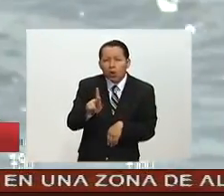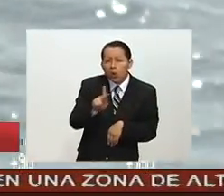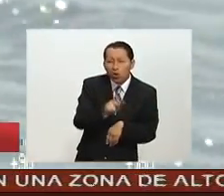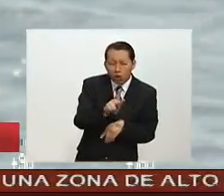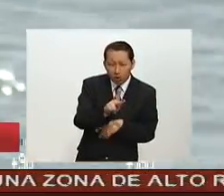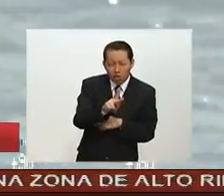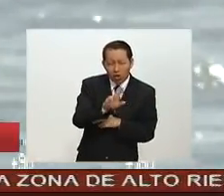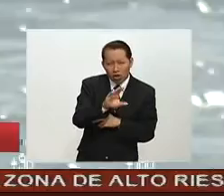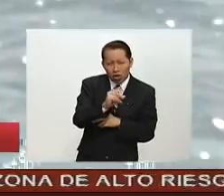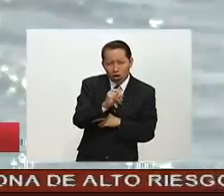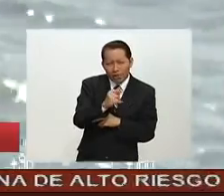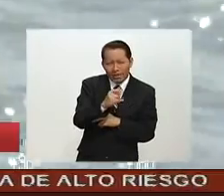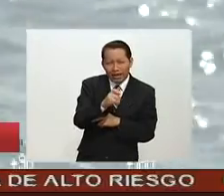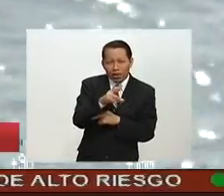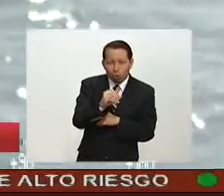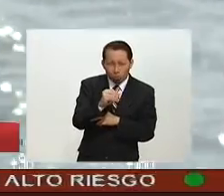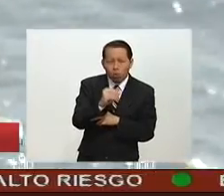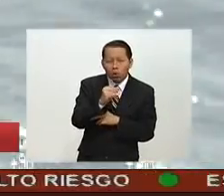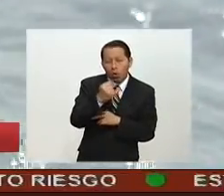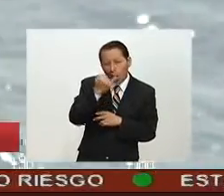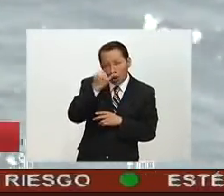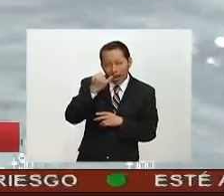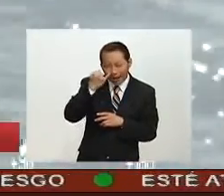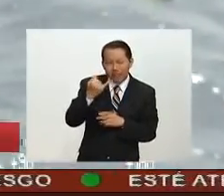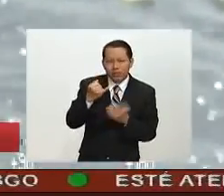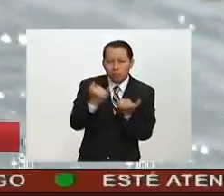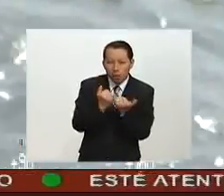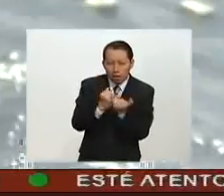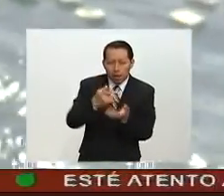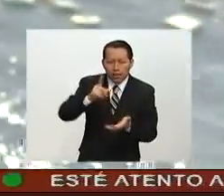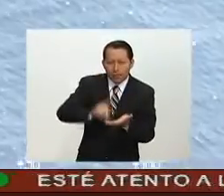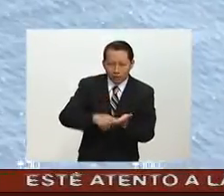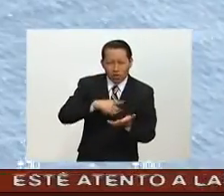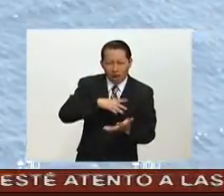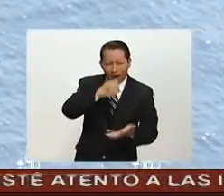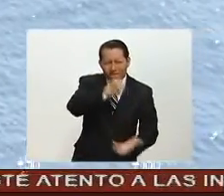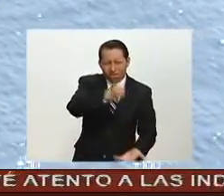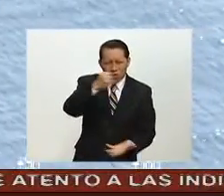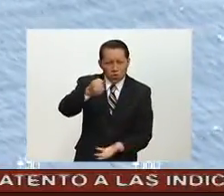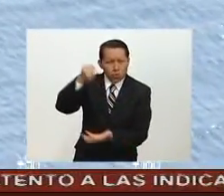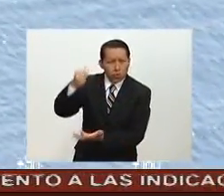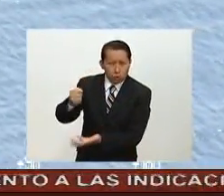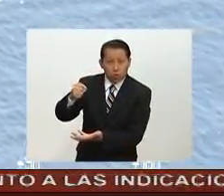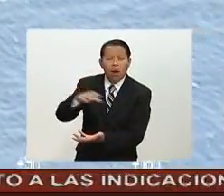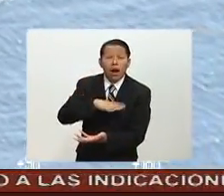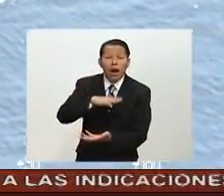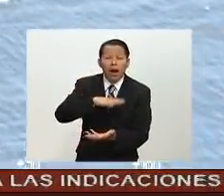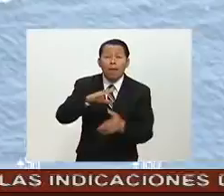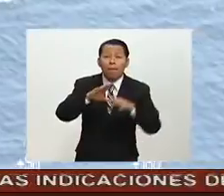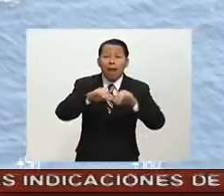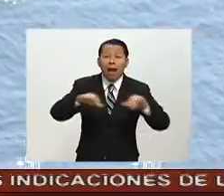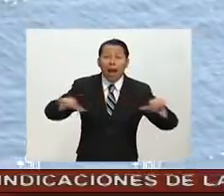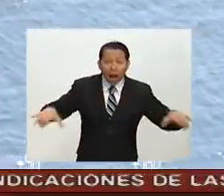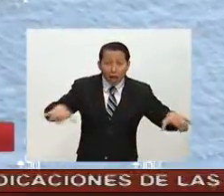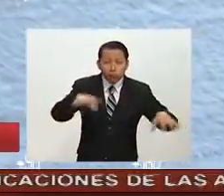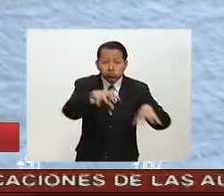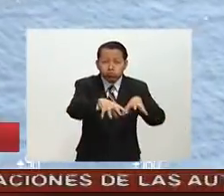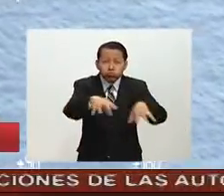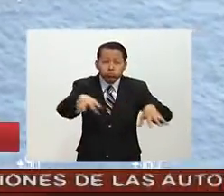clorhidrato de cocaína. La droga estaba dentro de 33 bultos que se encontraban flotando en el mar